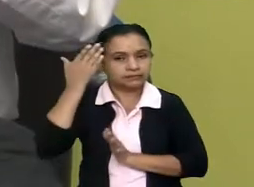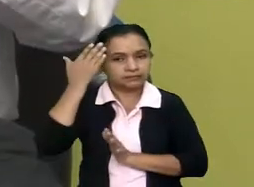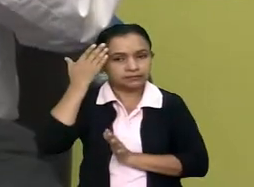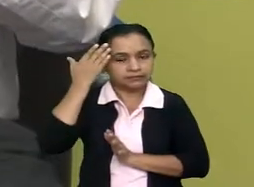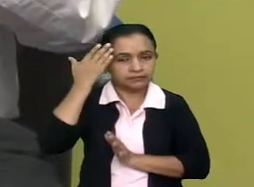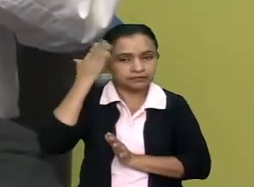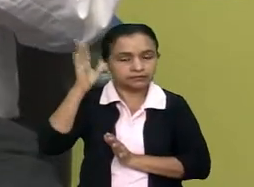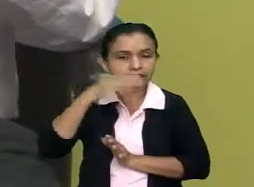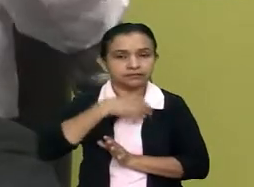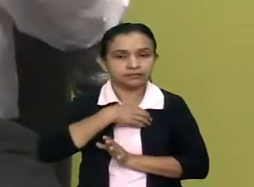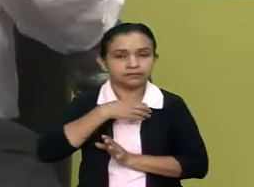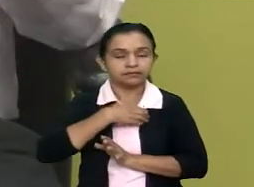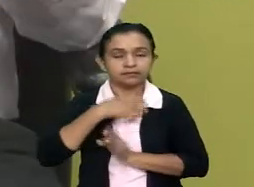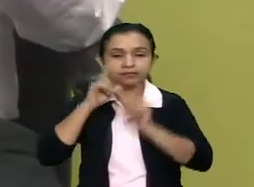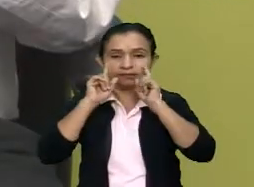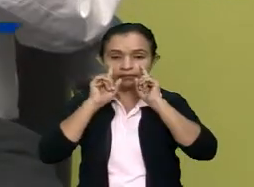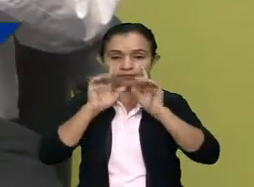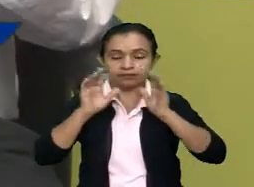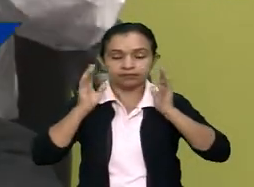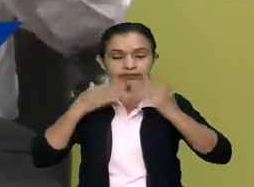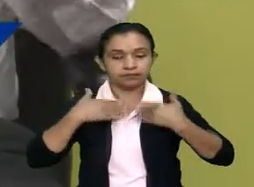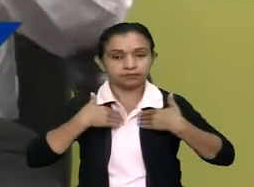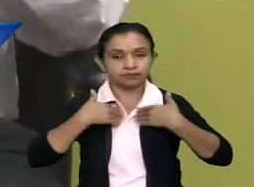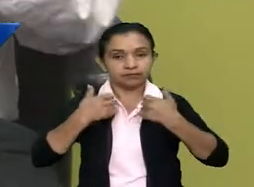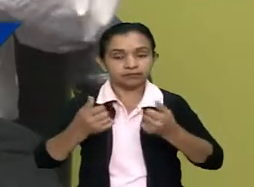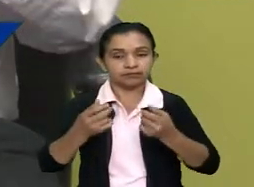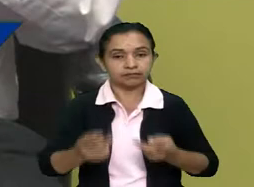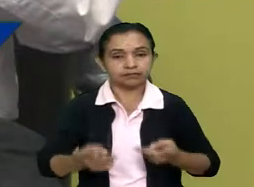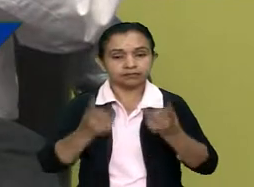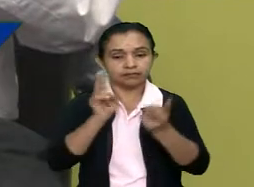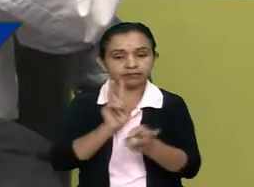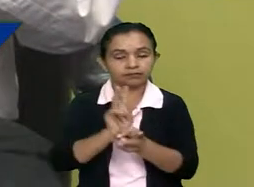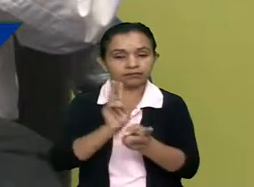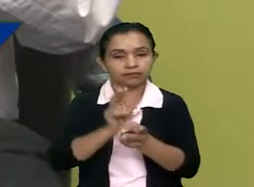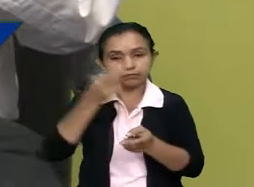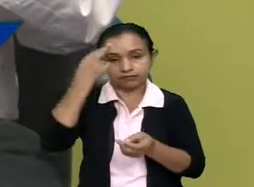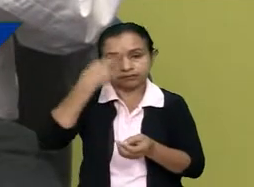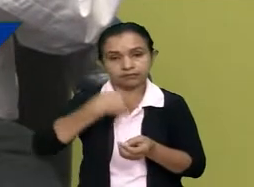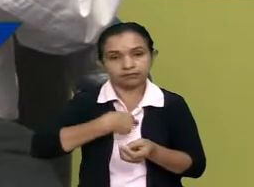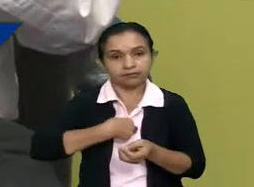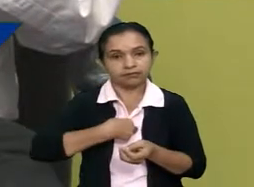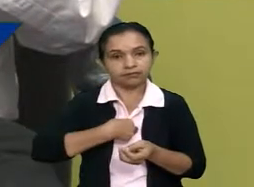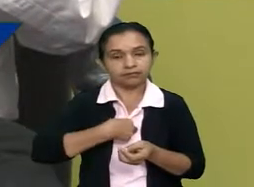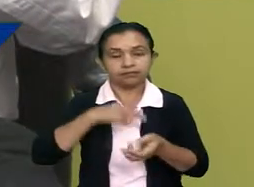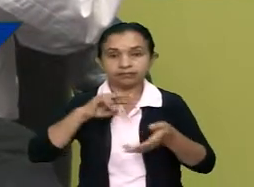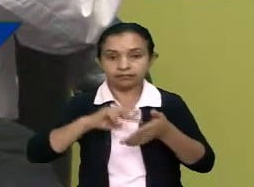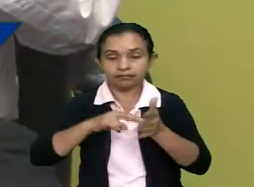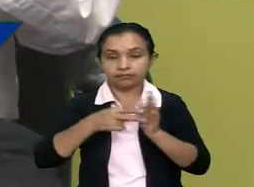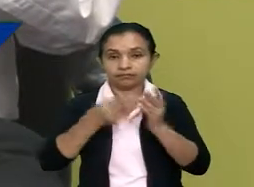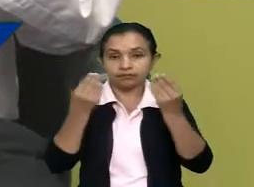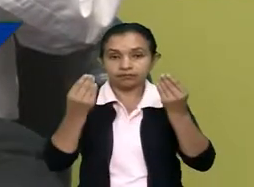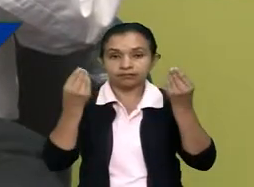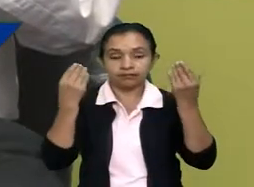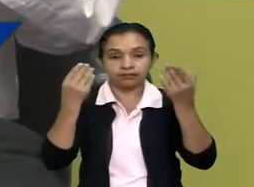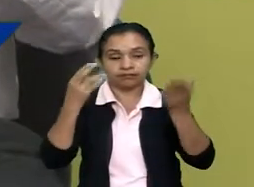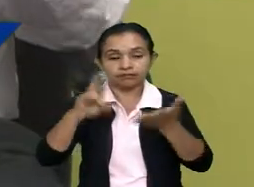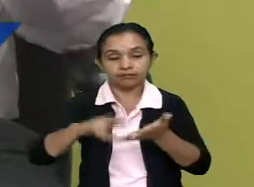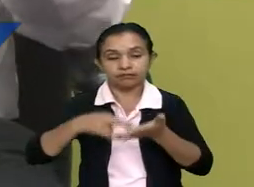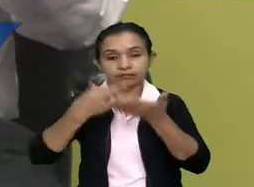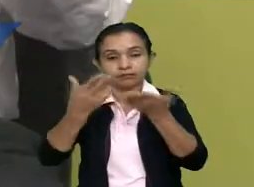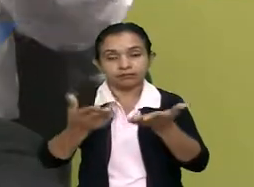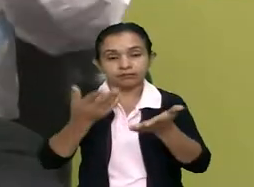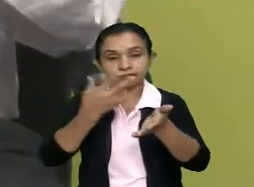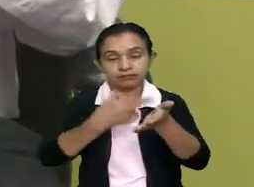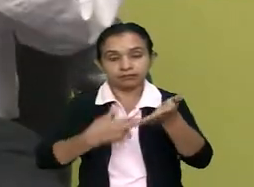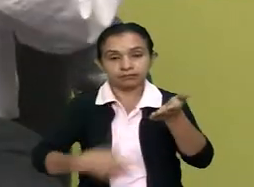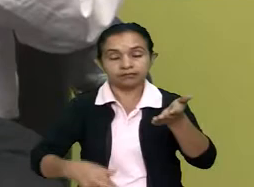situación y cuidar su salud pues tener estilo de vida sexual responsable y todo esto implica mucho a la hora de ir a donar sangre